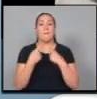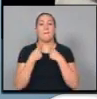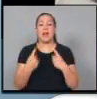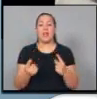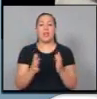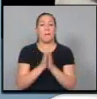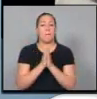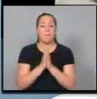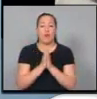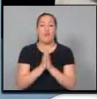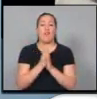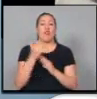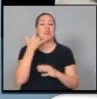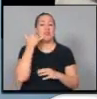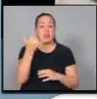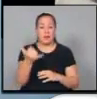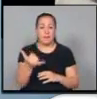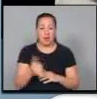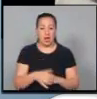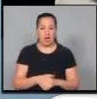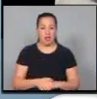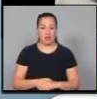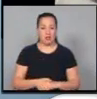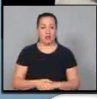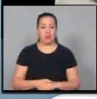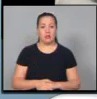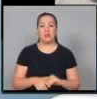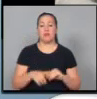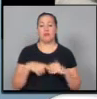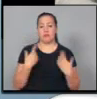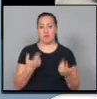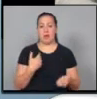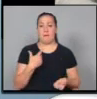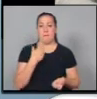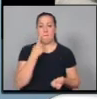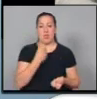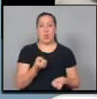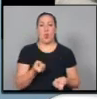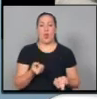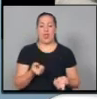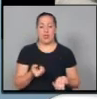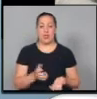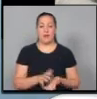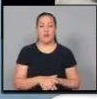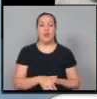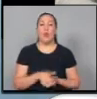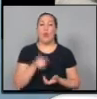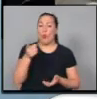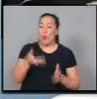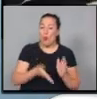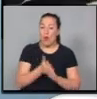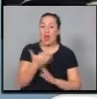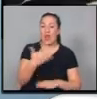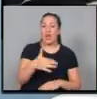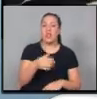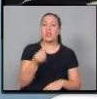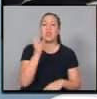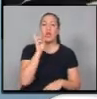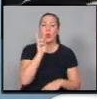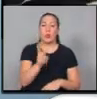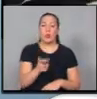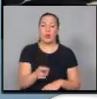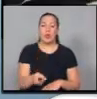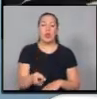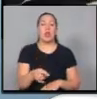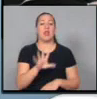favor llamáramos y ahí fue donde nos dimos cuenta de lo que realmente estaba pasando. Cuando usted salió a la calle, ¿con qué panorama se encontró? Con